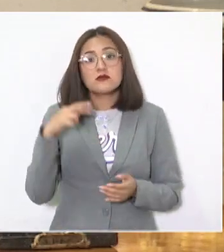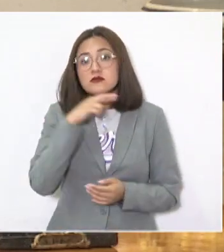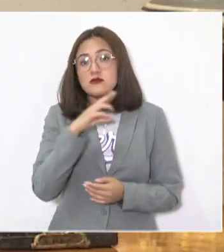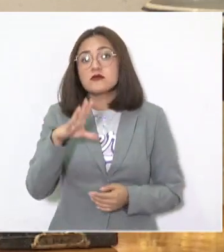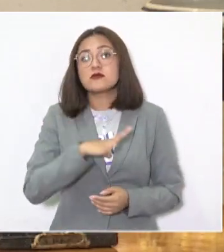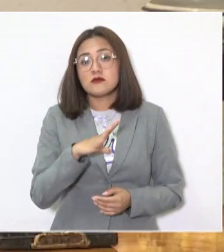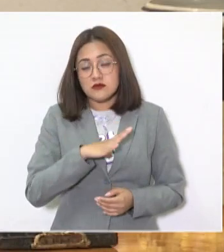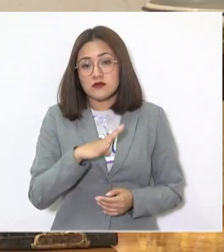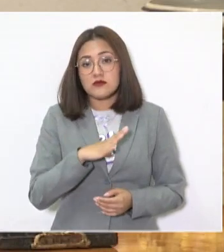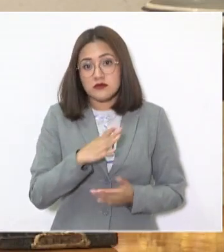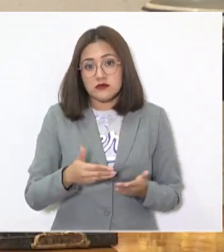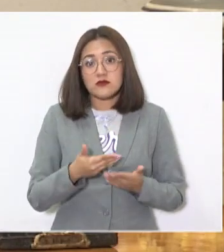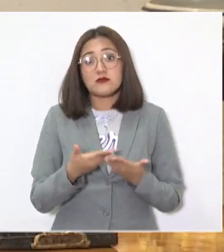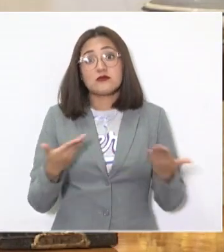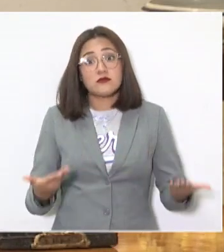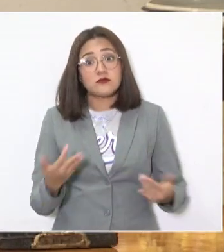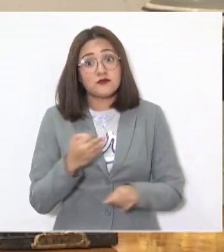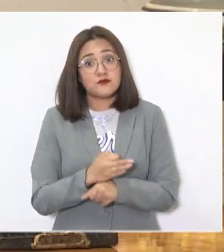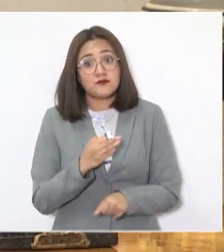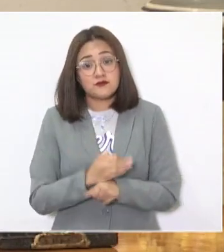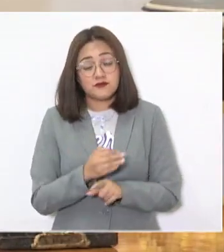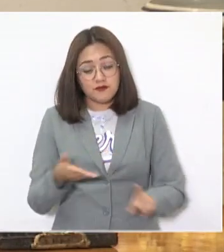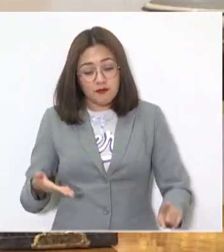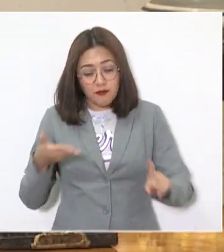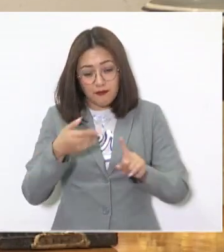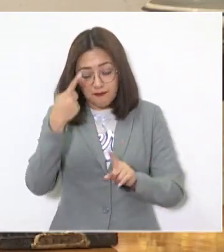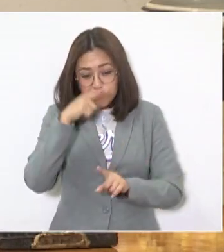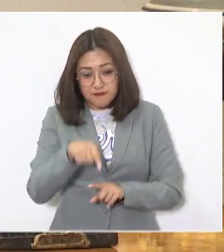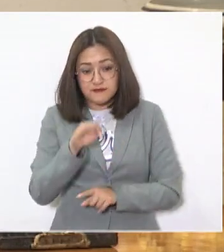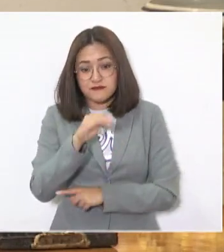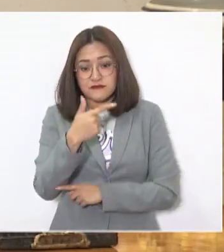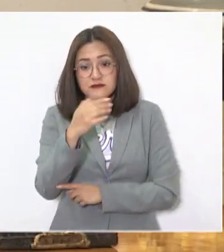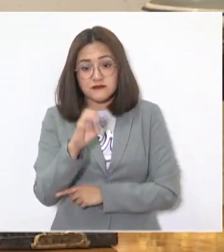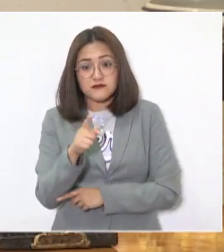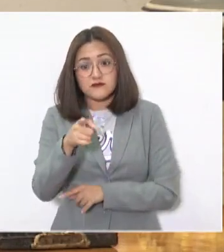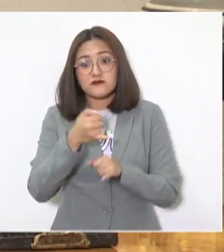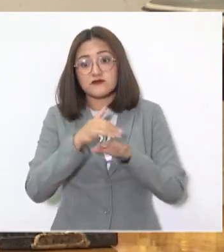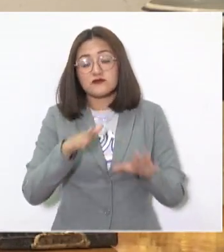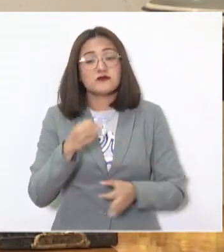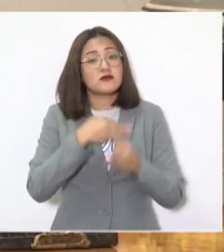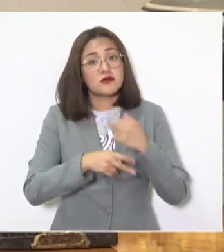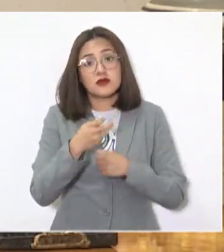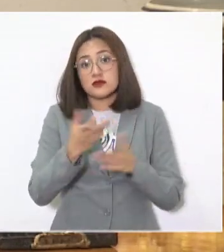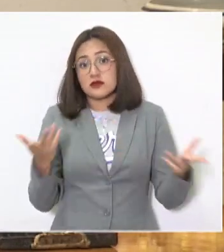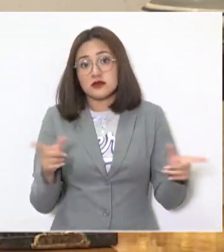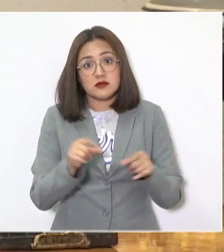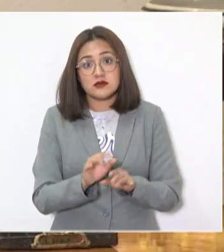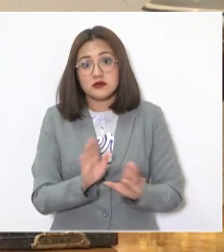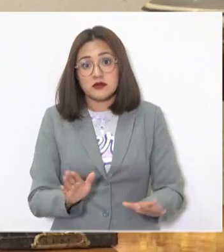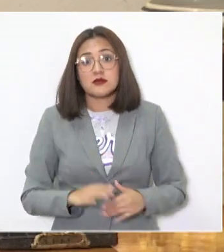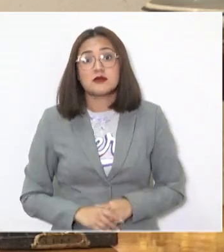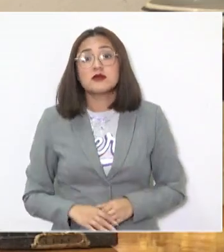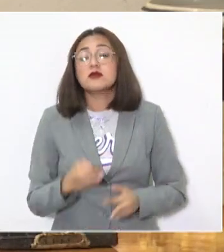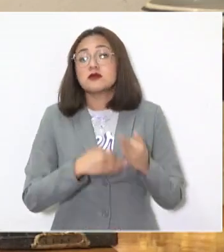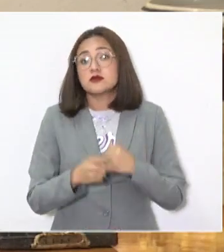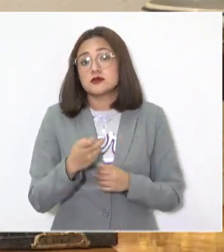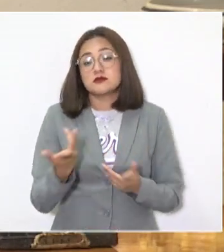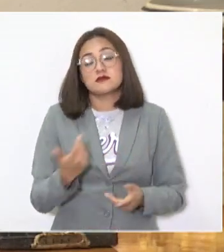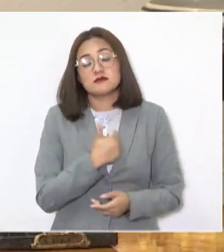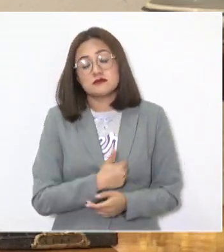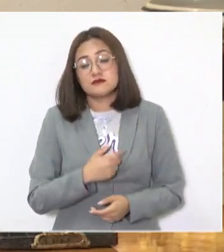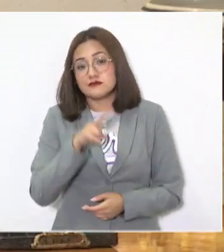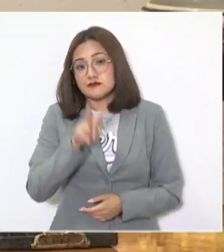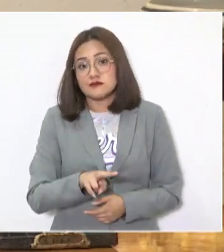más elementos, condiciones objetivas para que la Fiscalía informe, pero ya está todo. Todo. Es muy